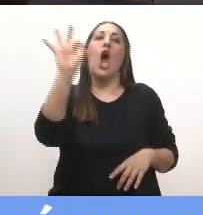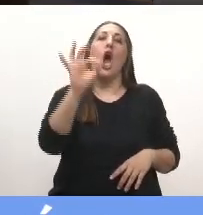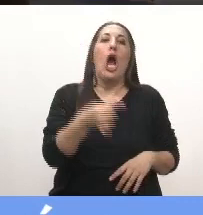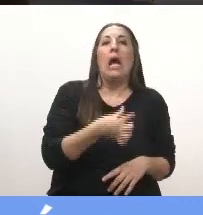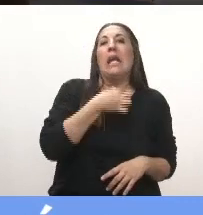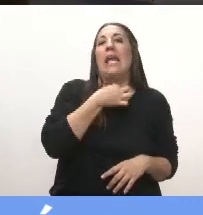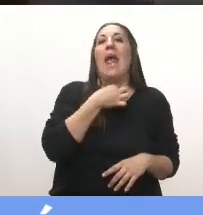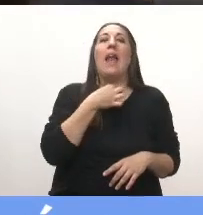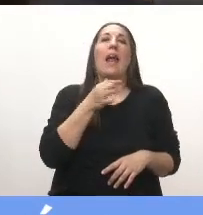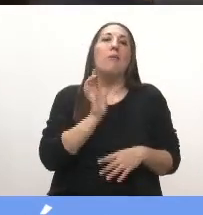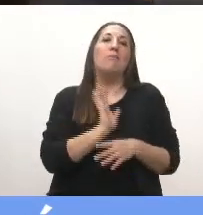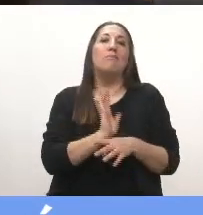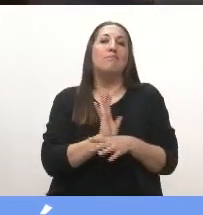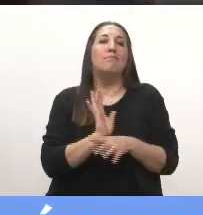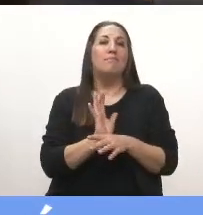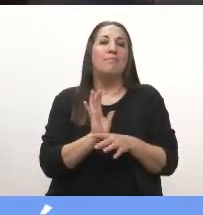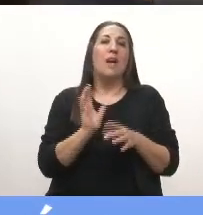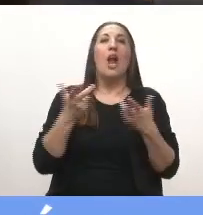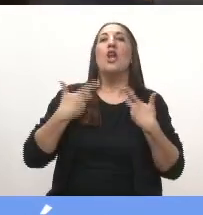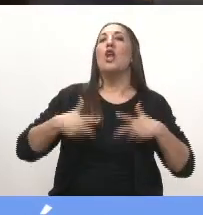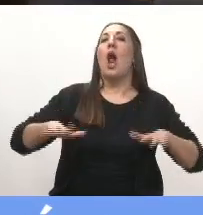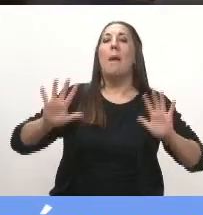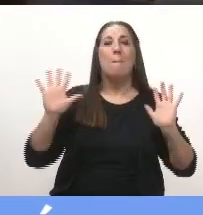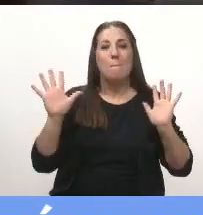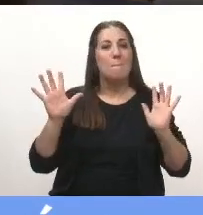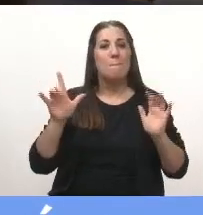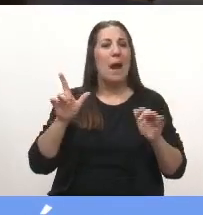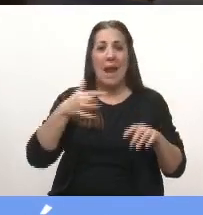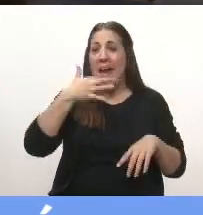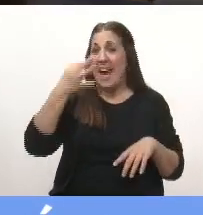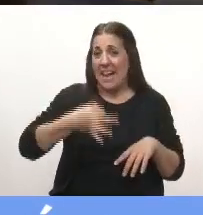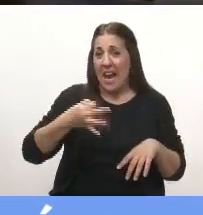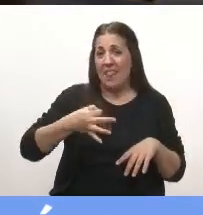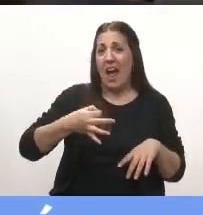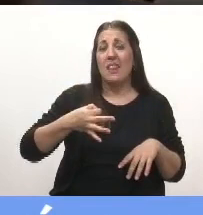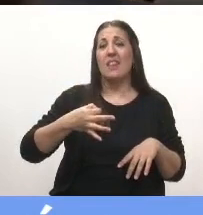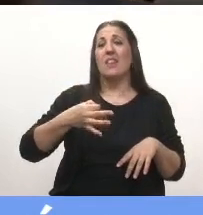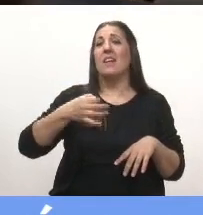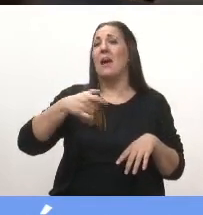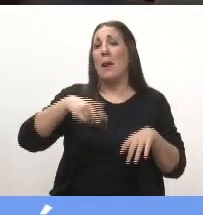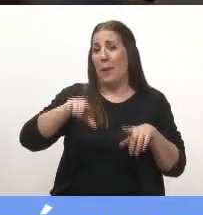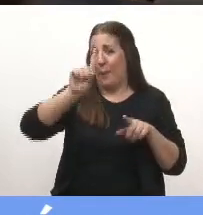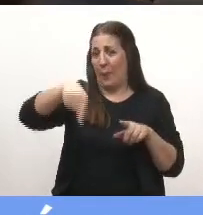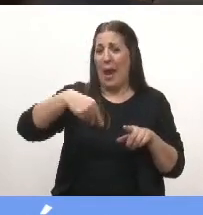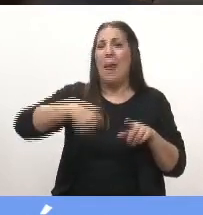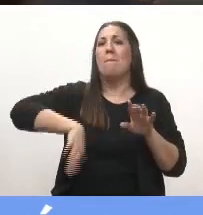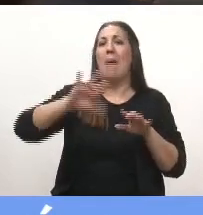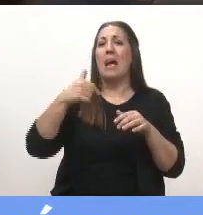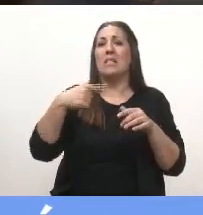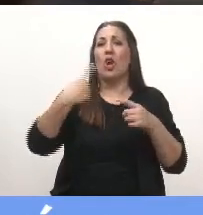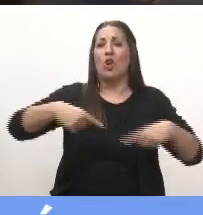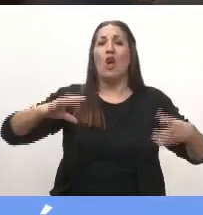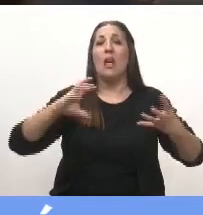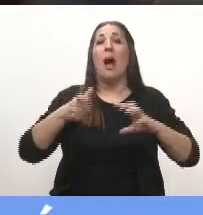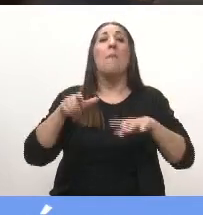que defienden normalmente en realidad es a los que más perjudican con estas medidas Pero claro todo vale para